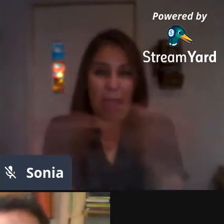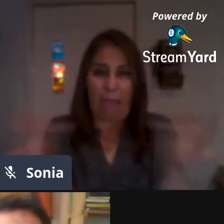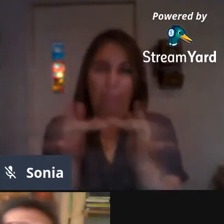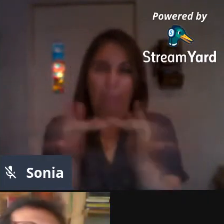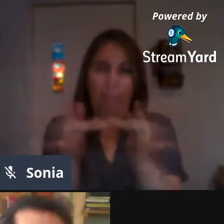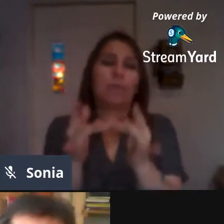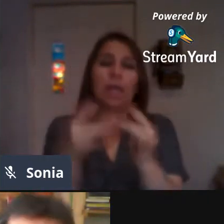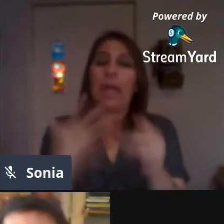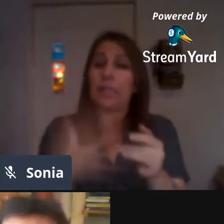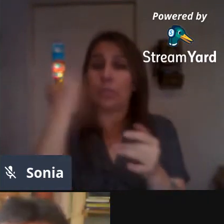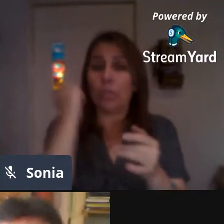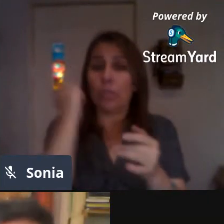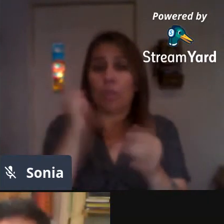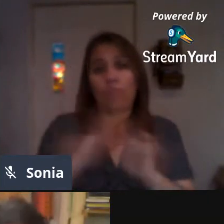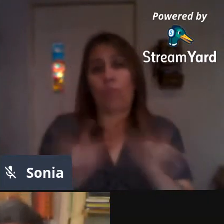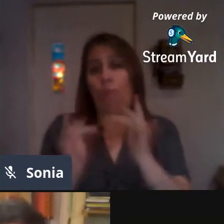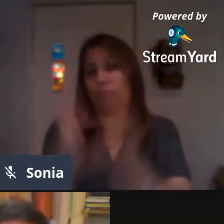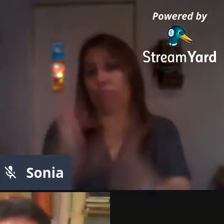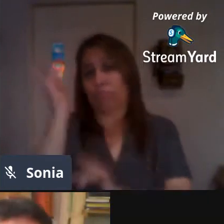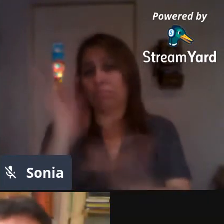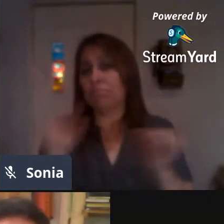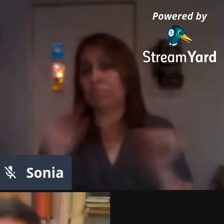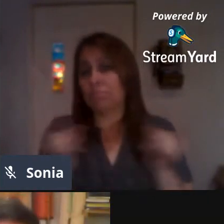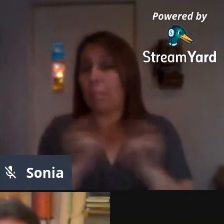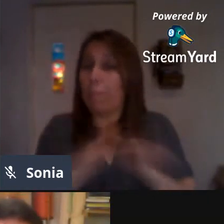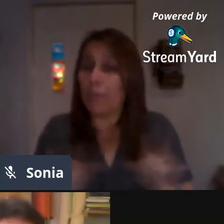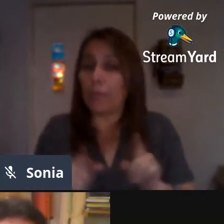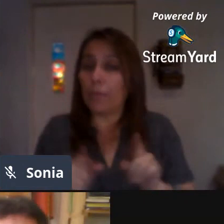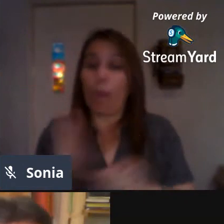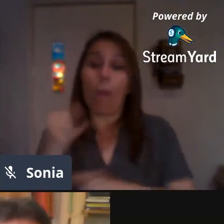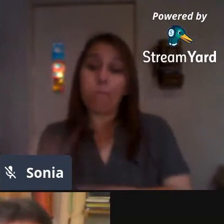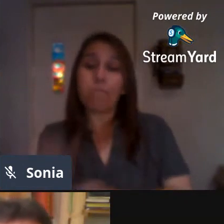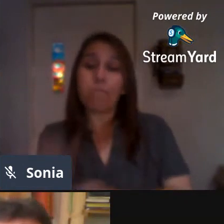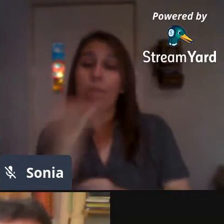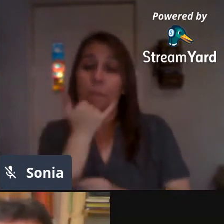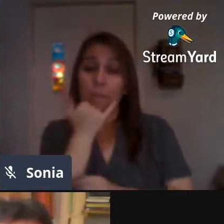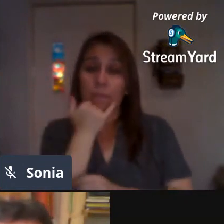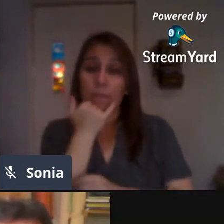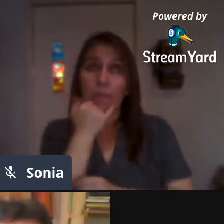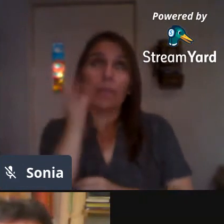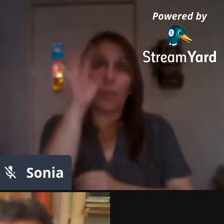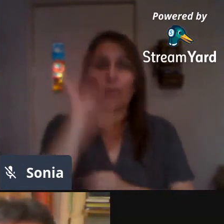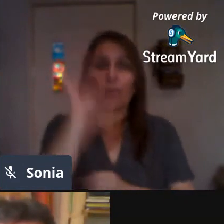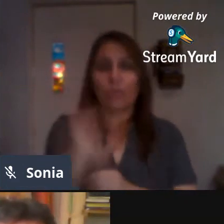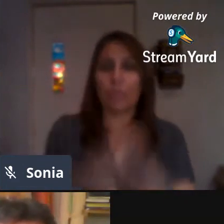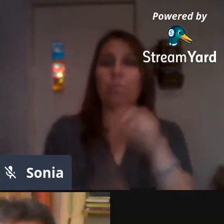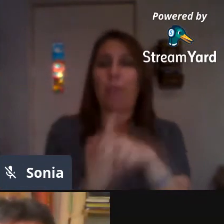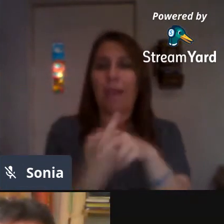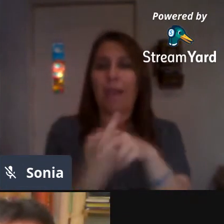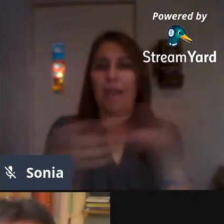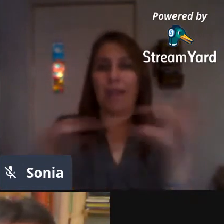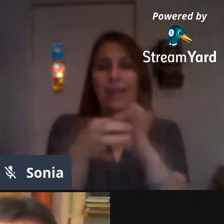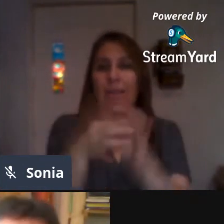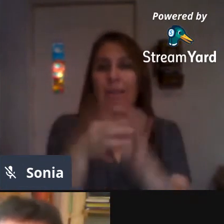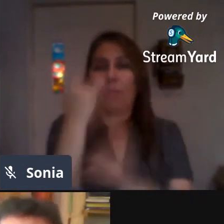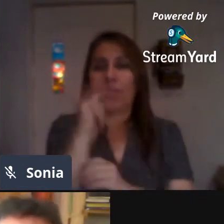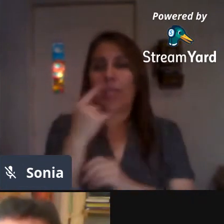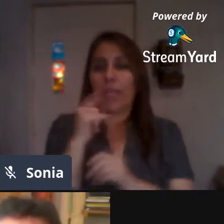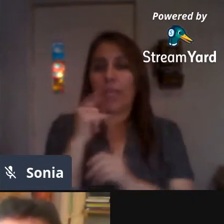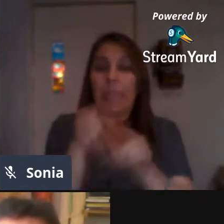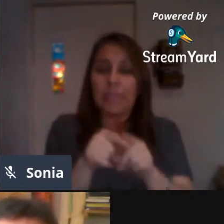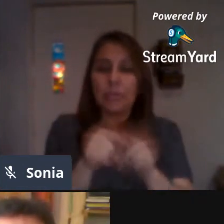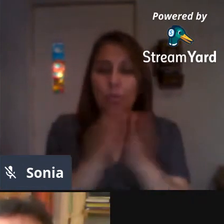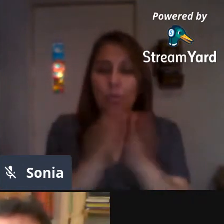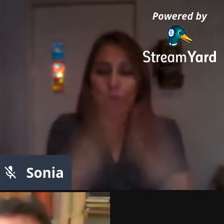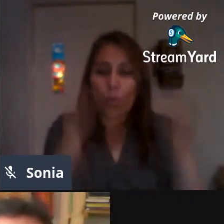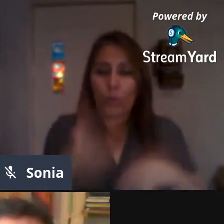pero que en consecuencia sí lo esté porque representan una dimensión histórica me parece muy